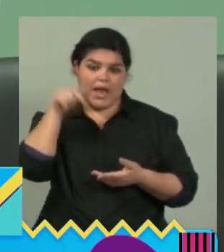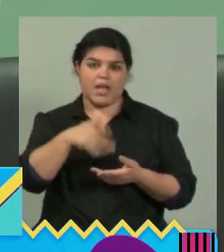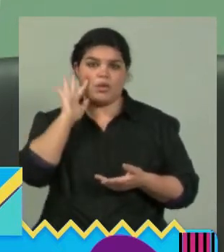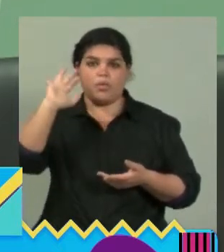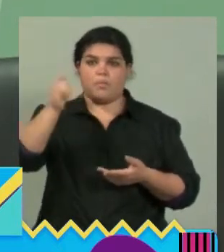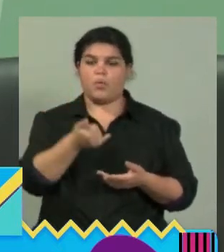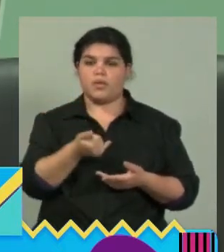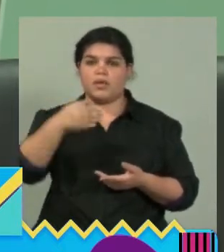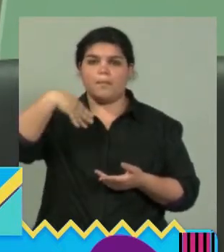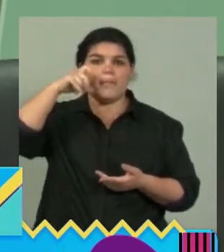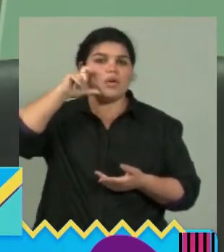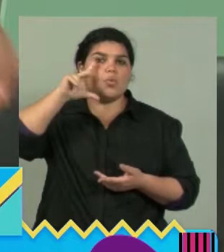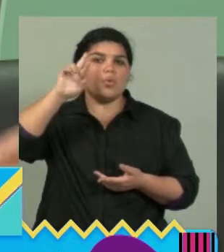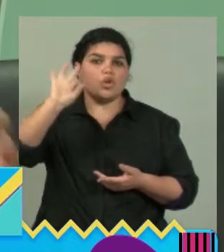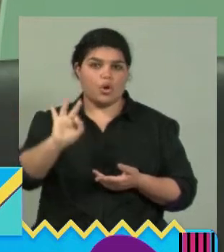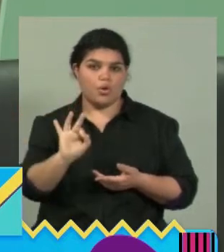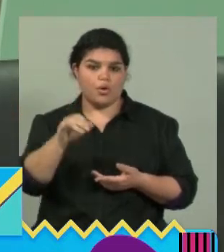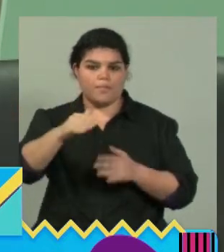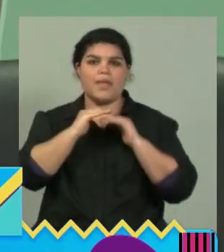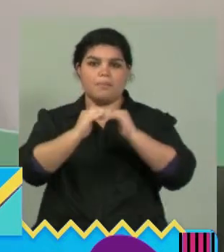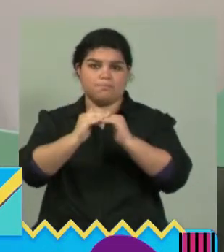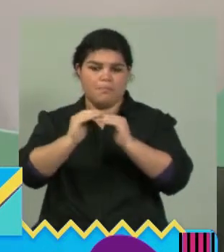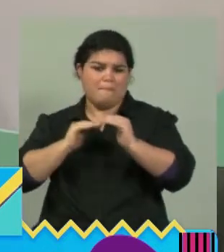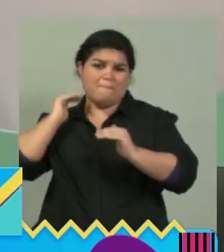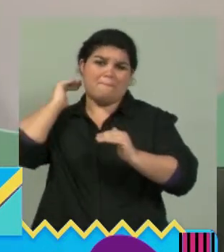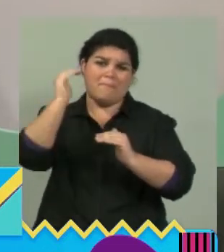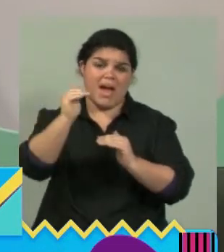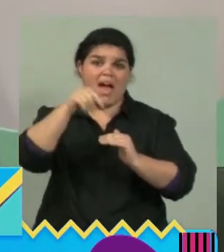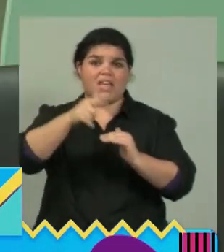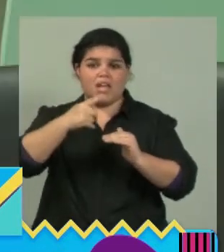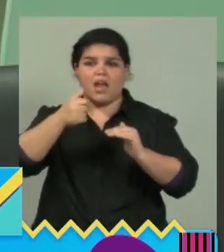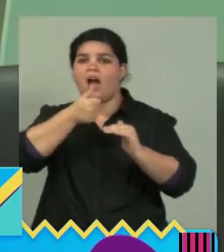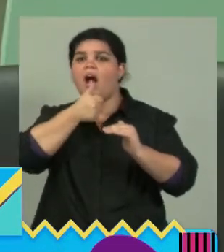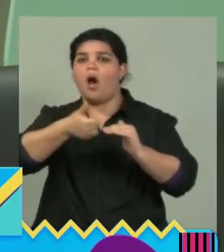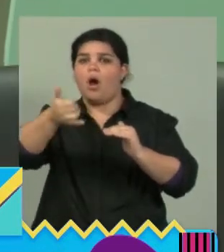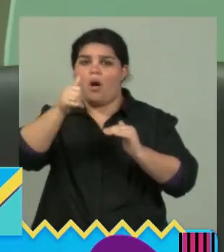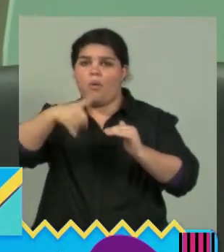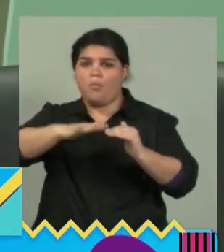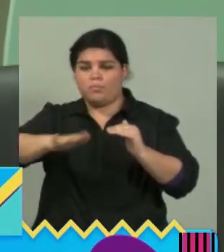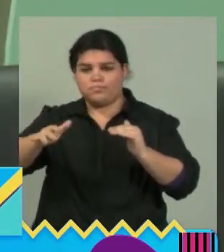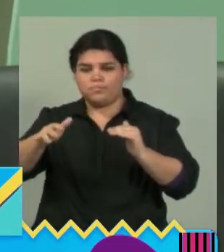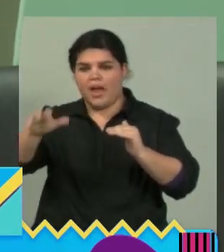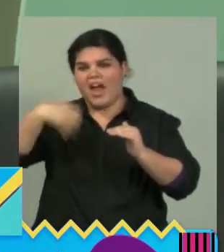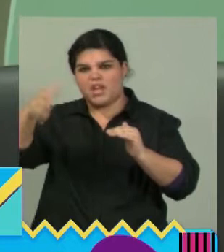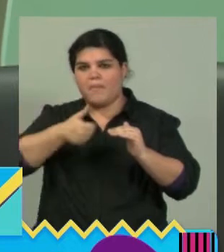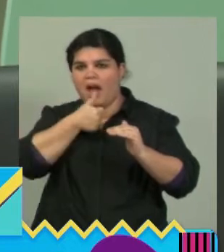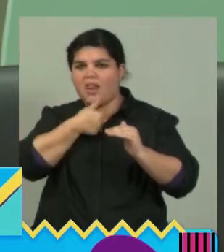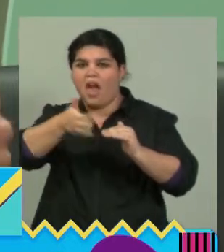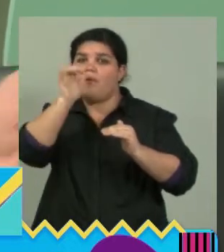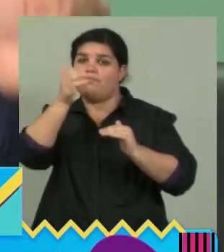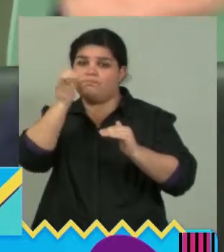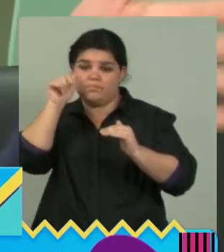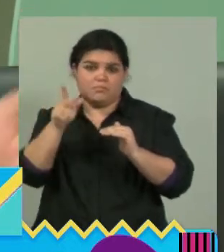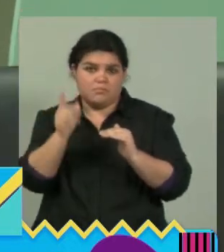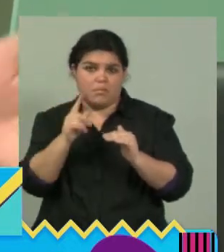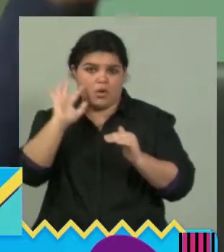detectamos mercurio por sobre lo establecido en la Ley de Residuos Peligrosos para bebida de ganado, que es el máximo límite, y eso lo